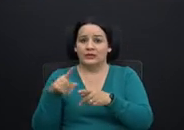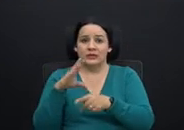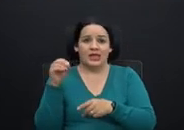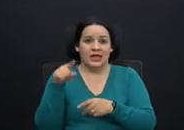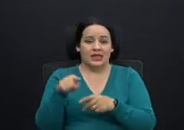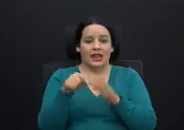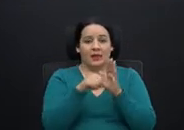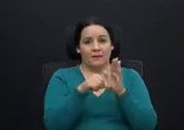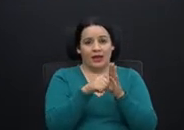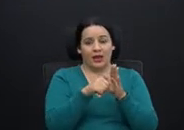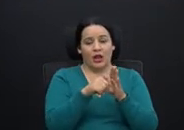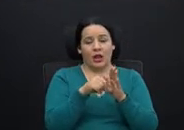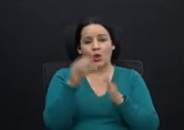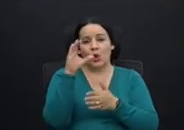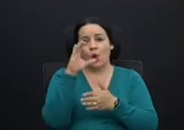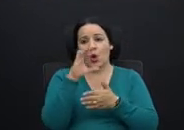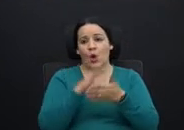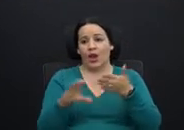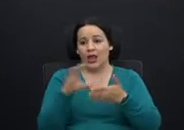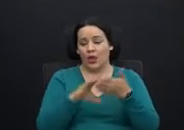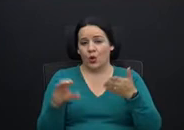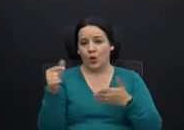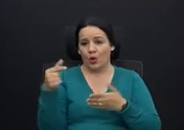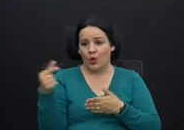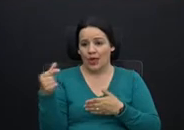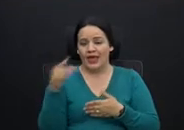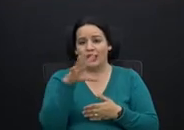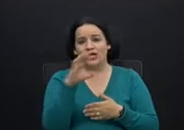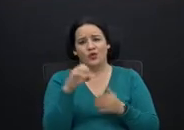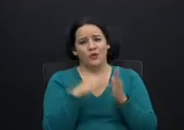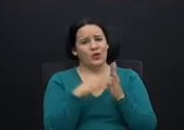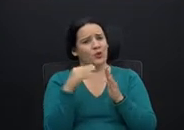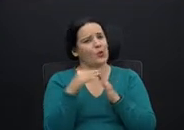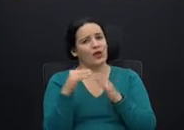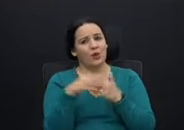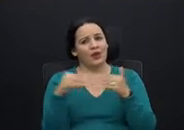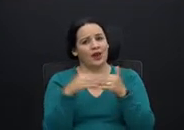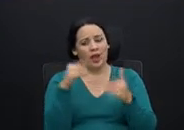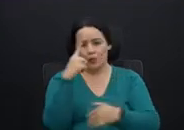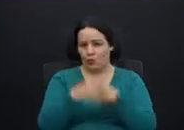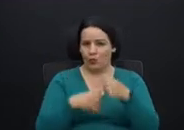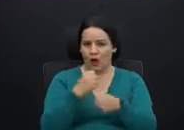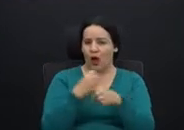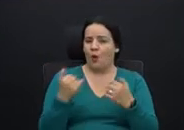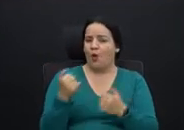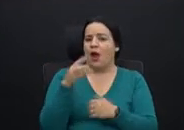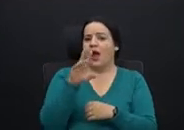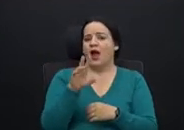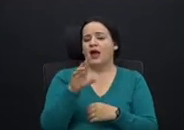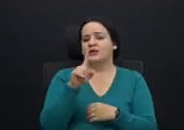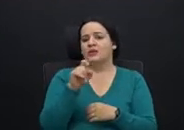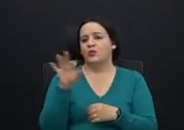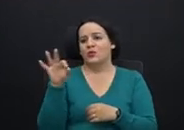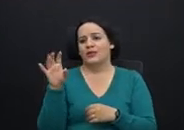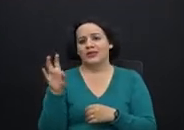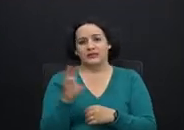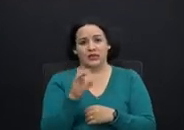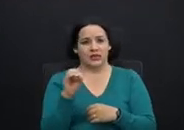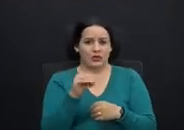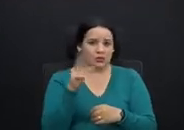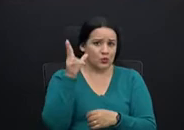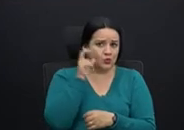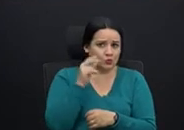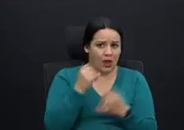500 millones de dólares anuales, ahora he escuchado 197 y he escuchado incluso hasta 60. Y